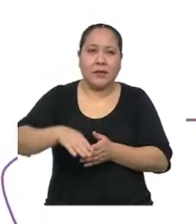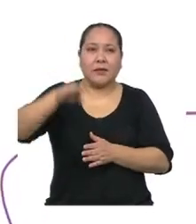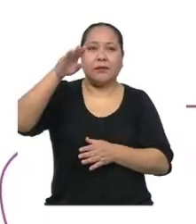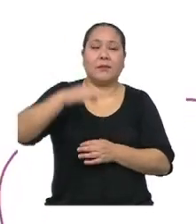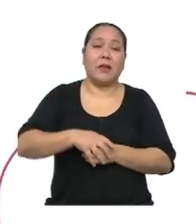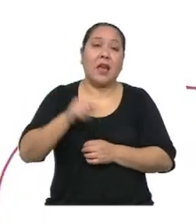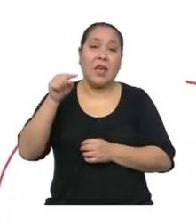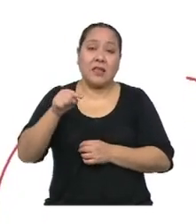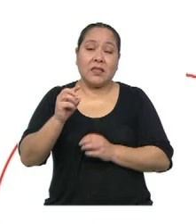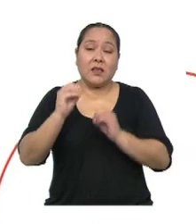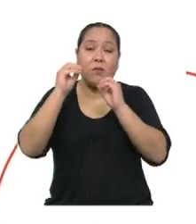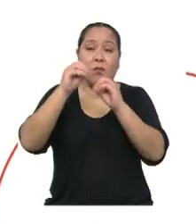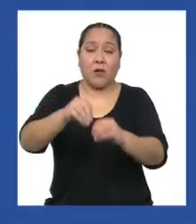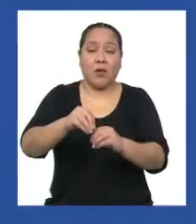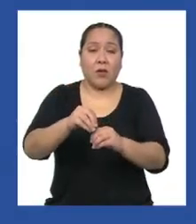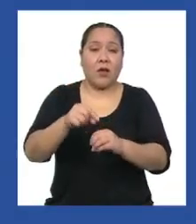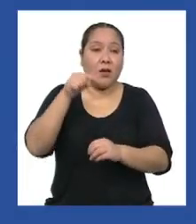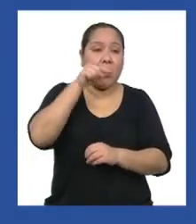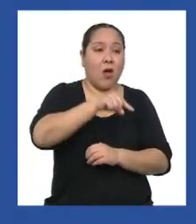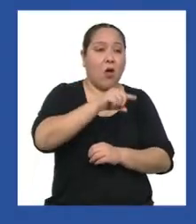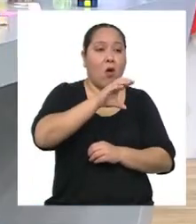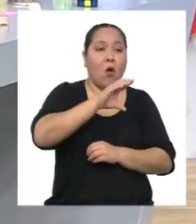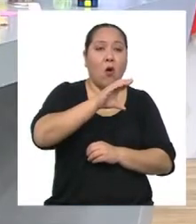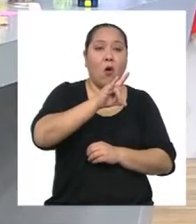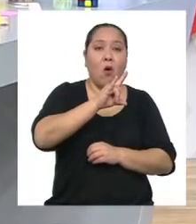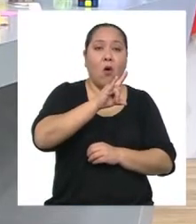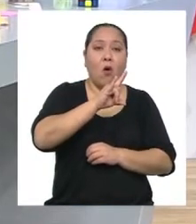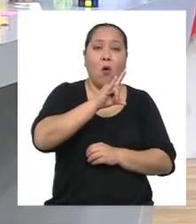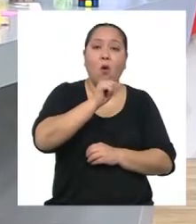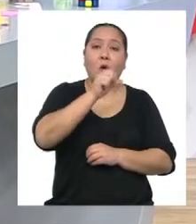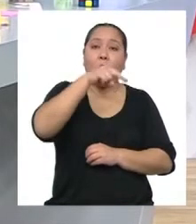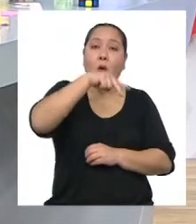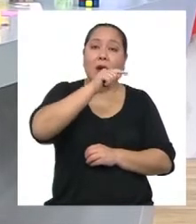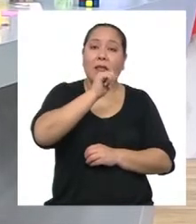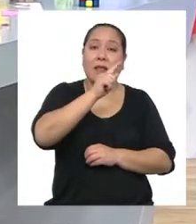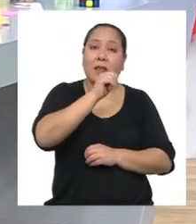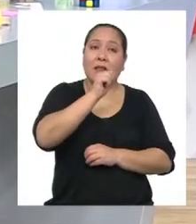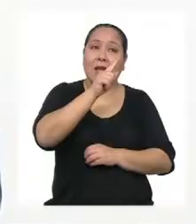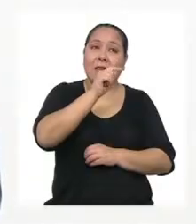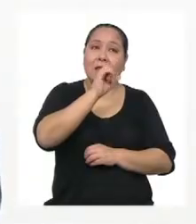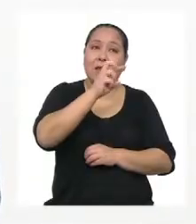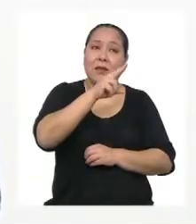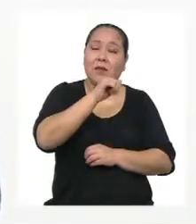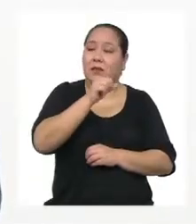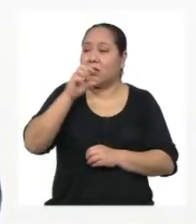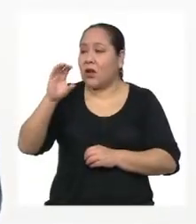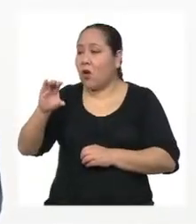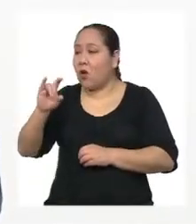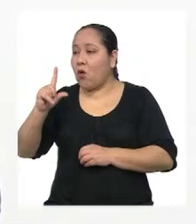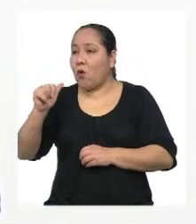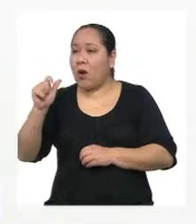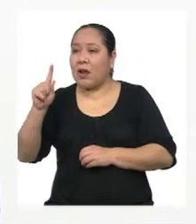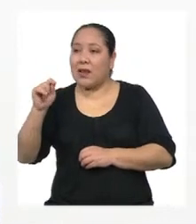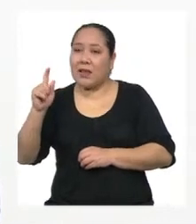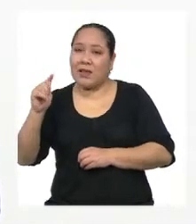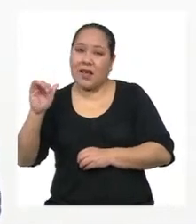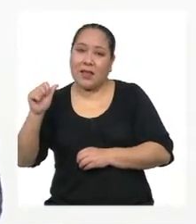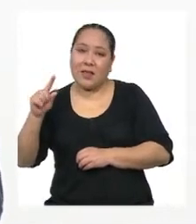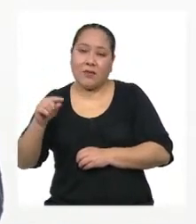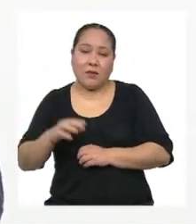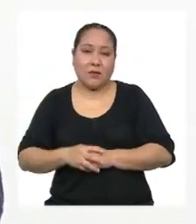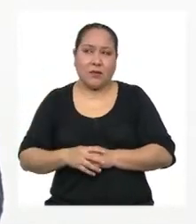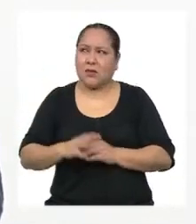variables cualitativas y cuantitativas. ¿Y sin ningún valor se repite? En ese caso, no hay